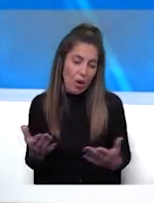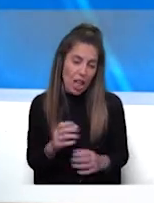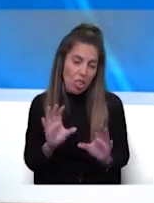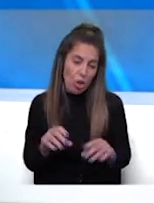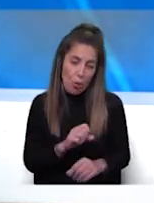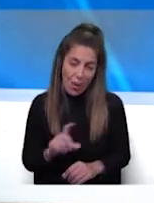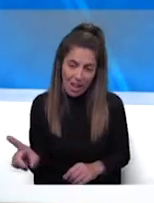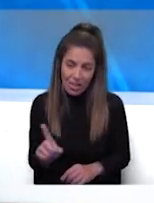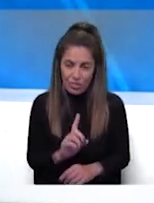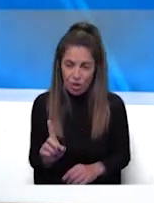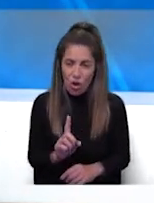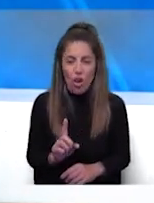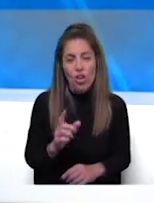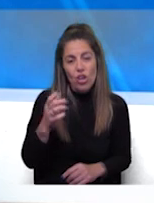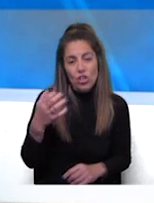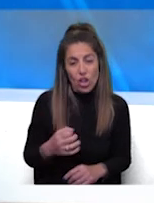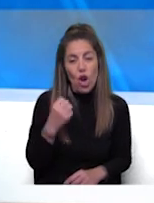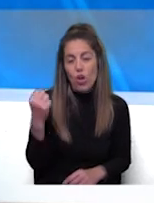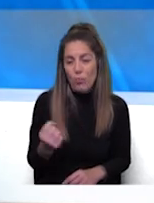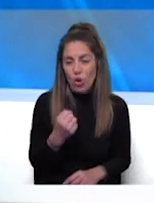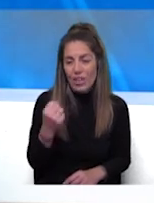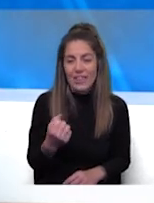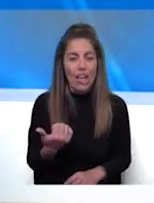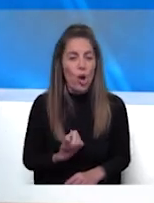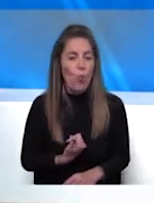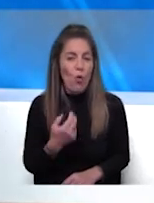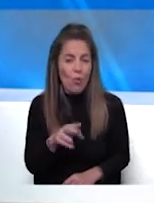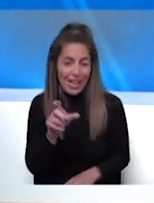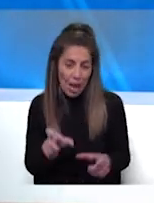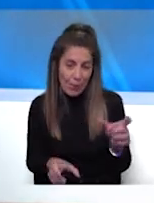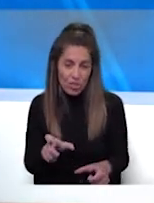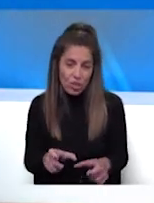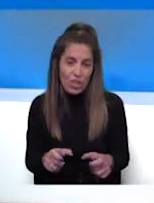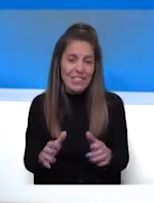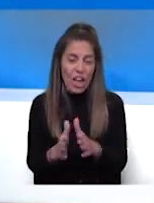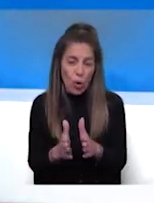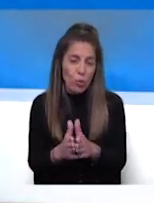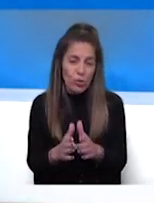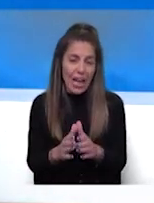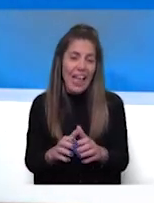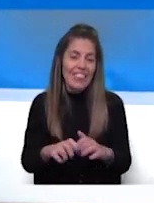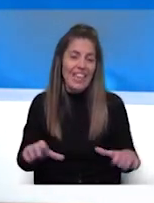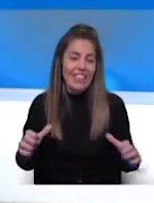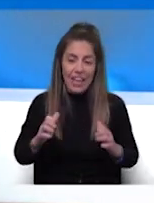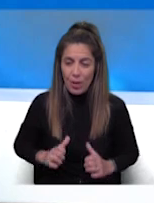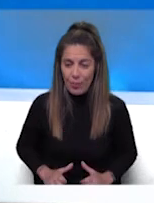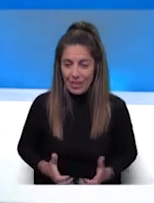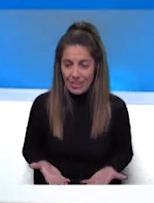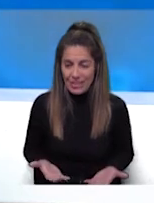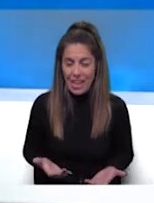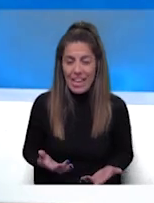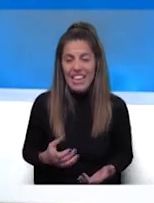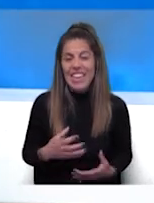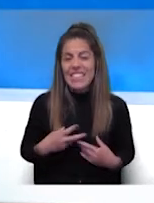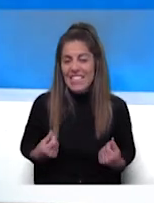bueno. Yo creo que lo que importa ahí es cómo ve la gente a la JUTEP, qué siente el ciudadano si efectivamente se